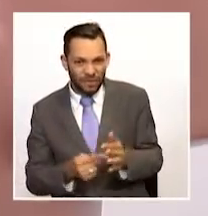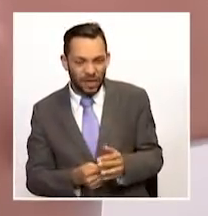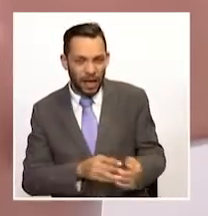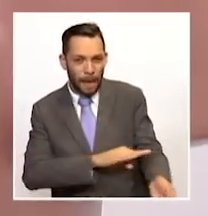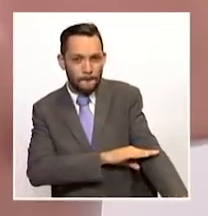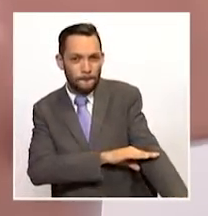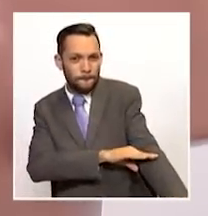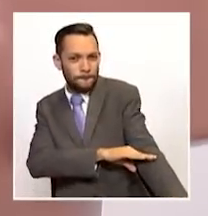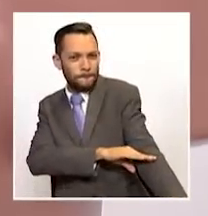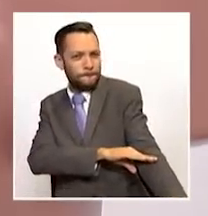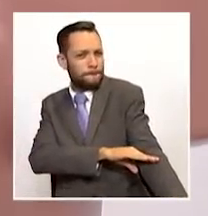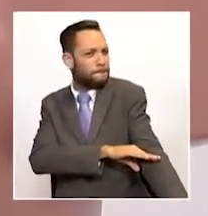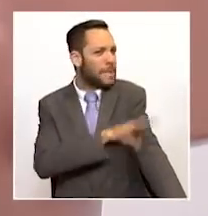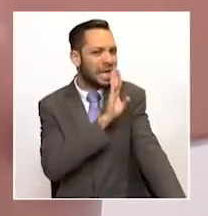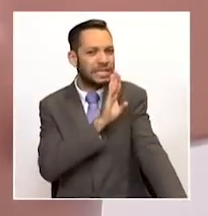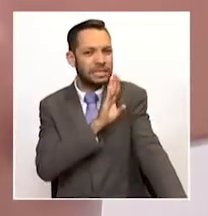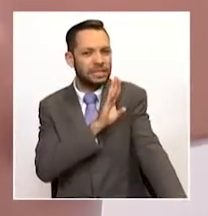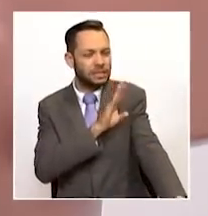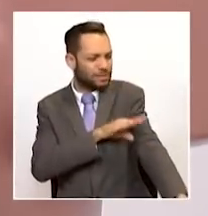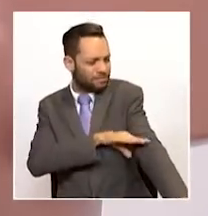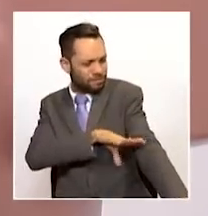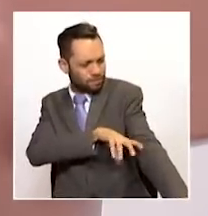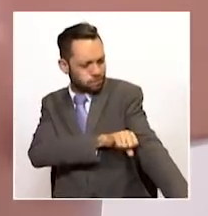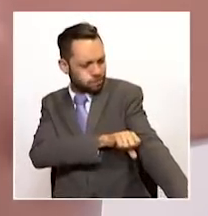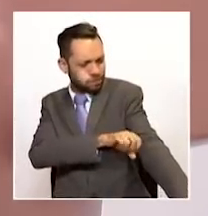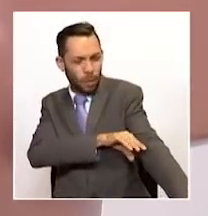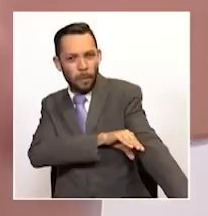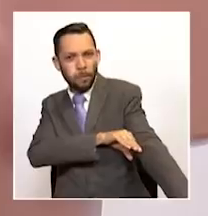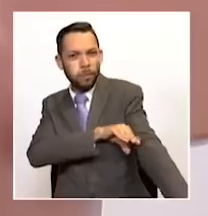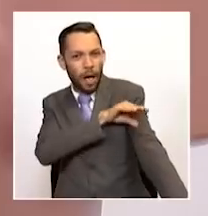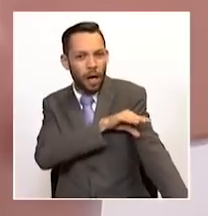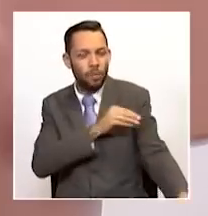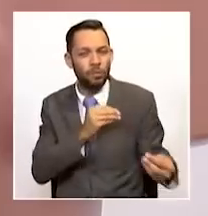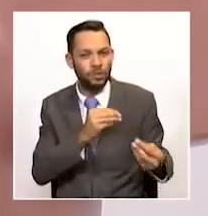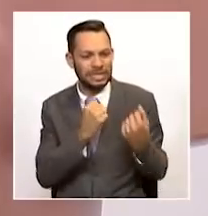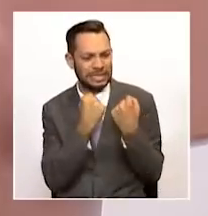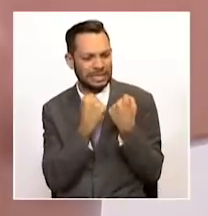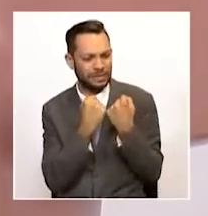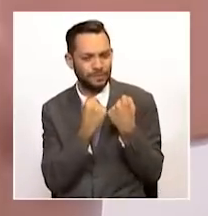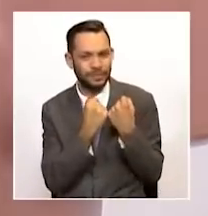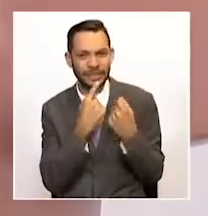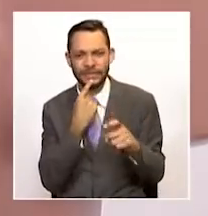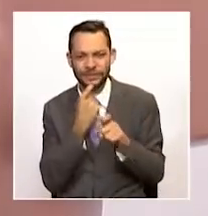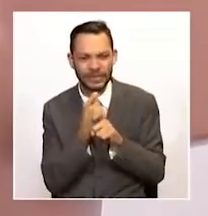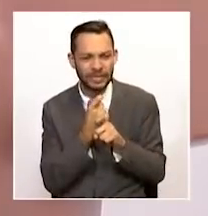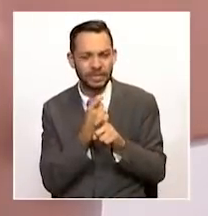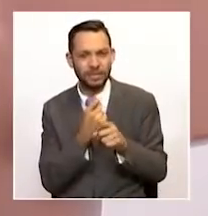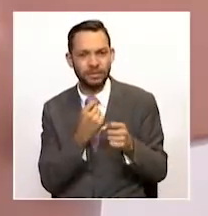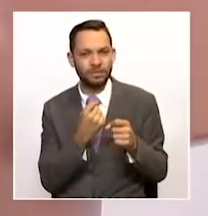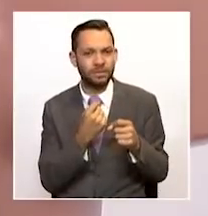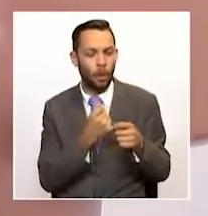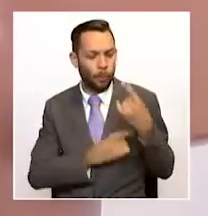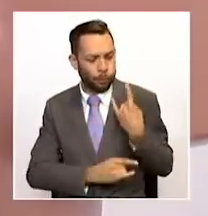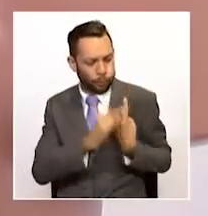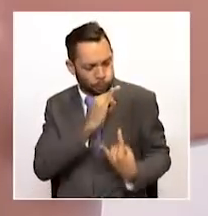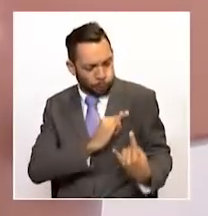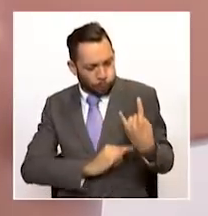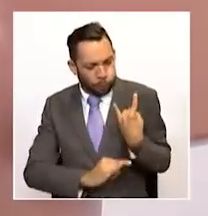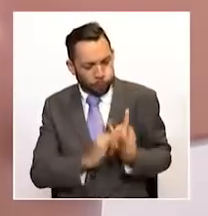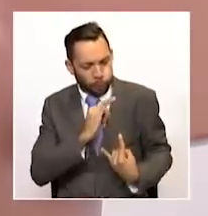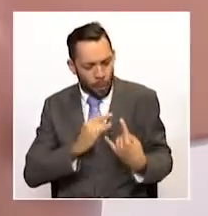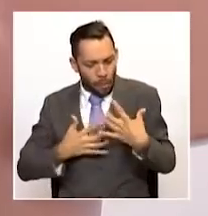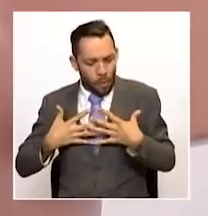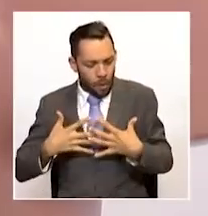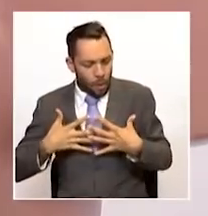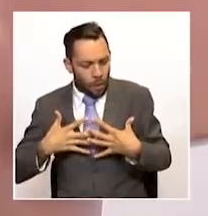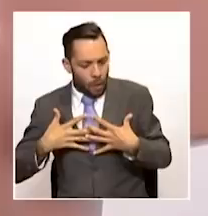presión que ejerce la sangre en los vasos que se encuentran a nivel pulmonar lanzar en las arterias que sale desde la